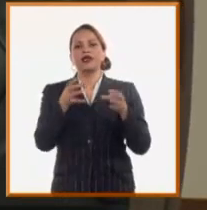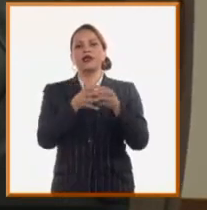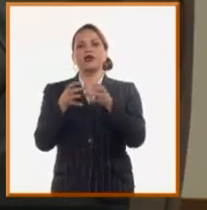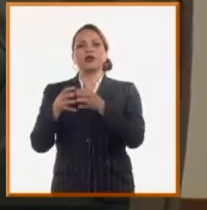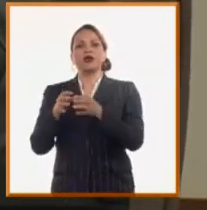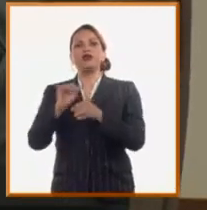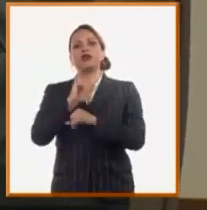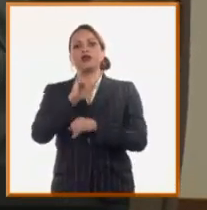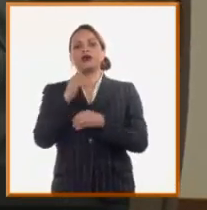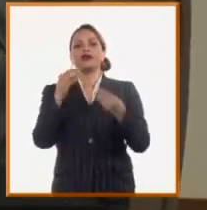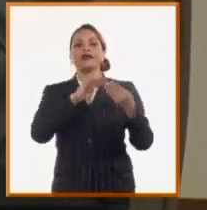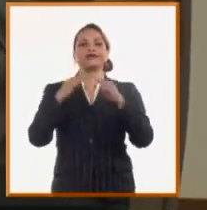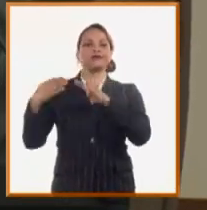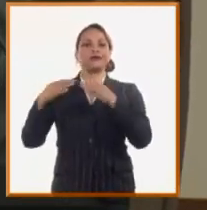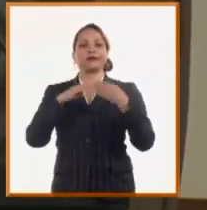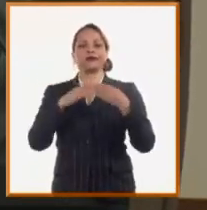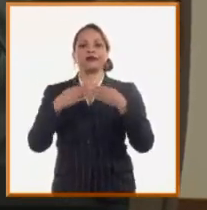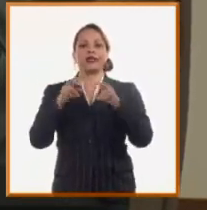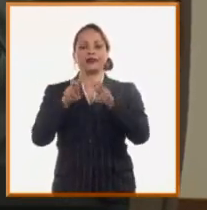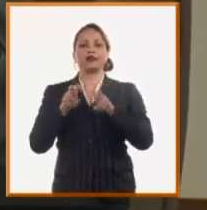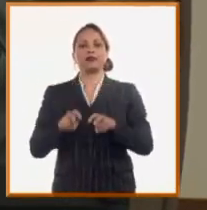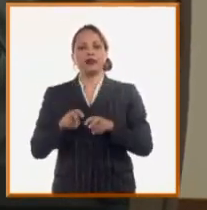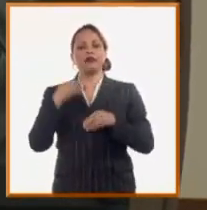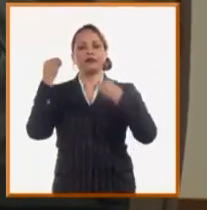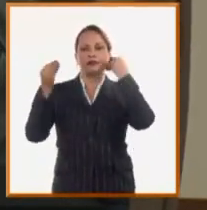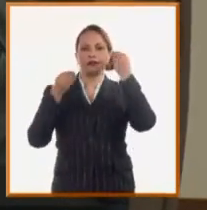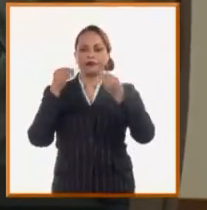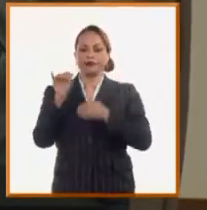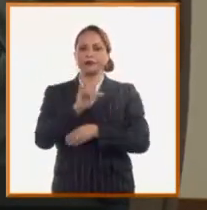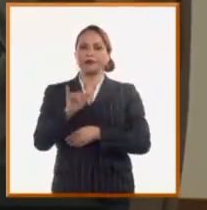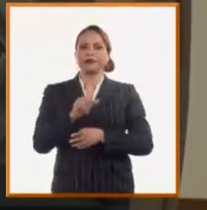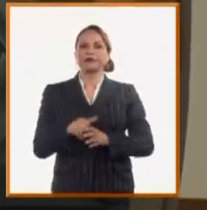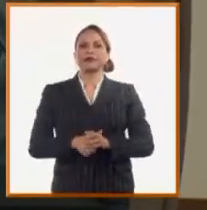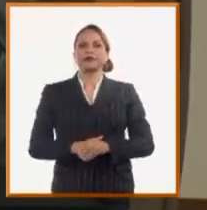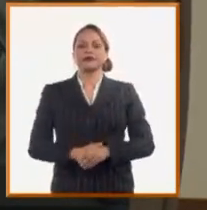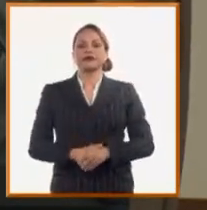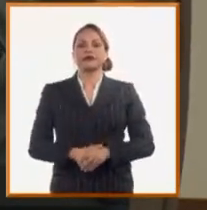vamos a discutir y las vamos a...